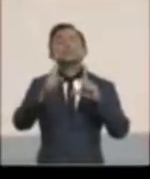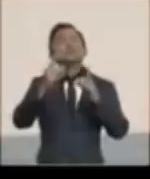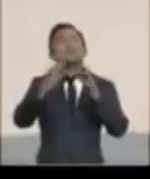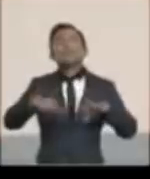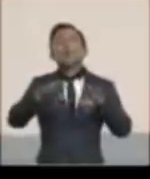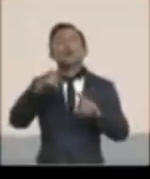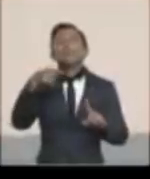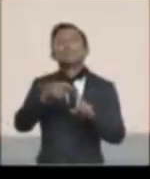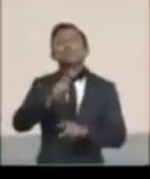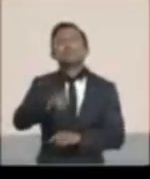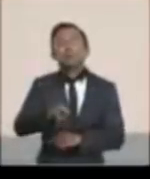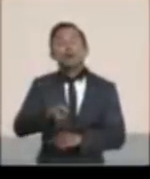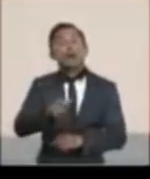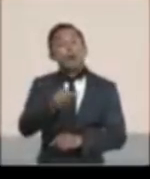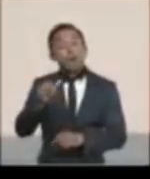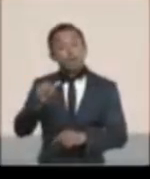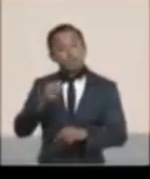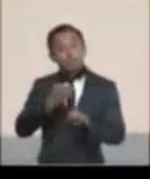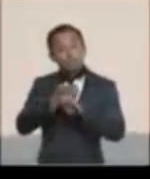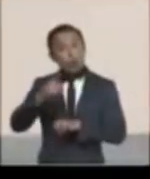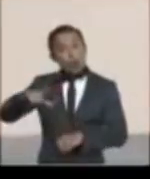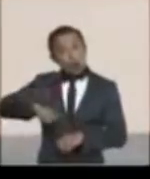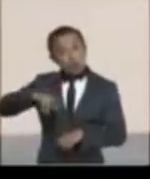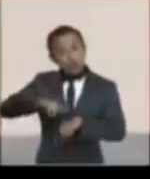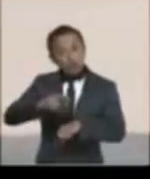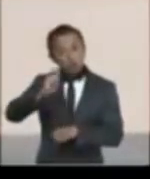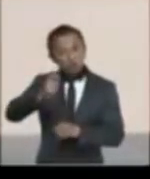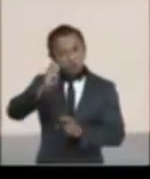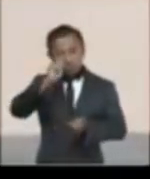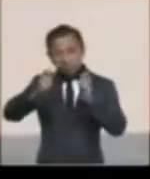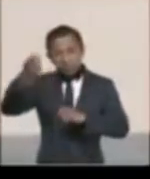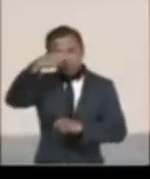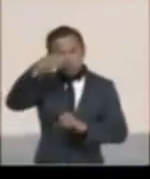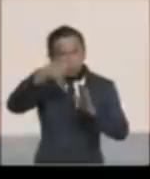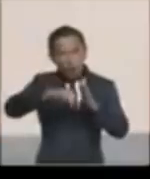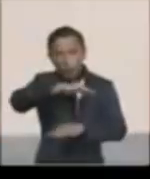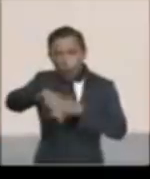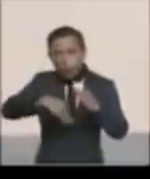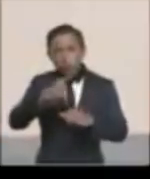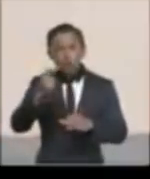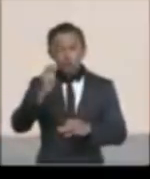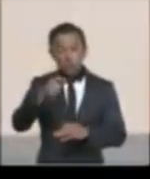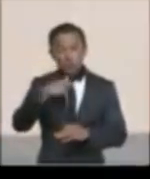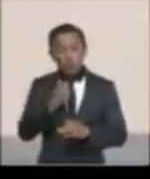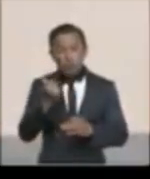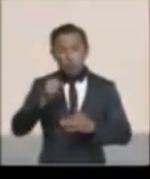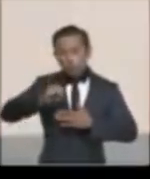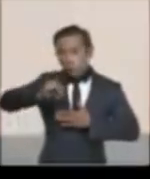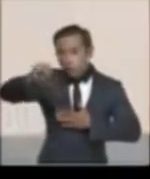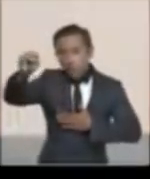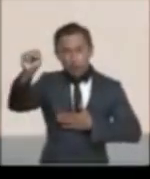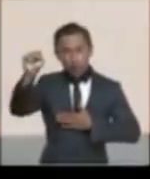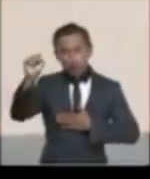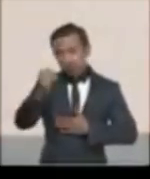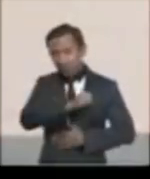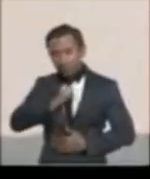Los gobernantes no somos expertos para todo. Yo no soy Santa Claus ni quiero ser Superman. Tenemos que contratar a los mejores.